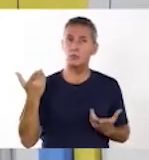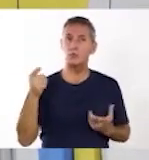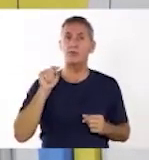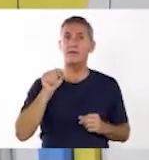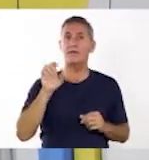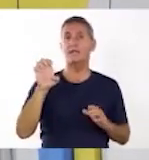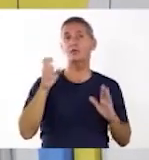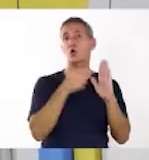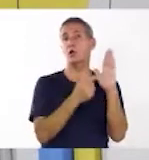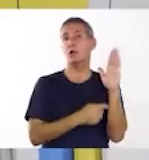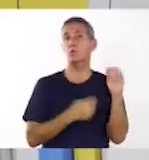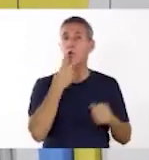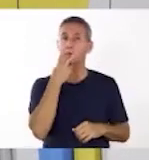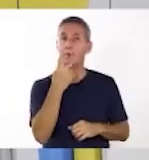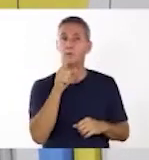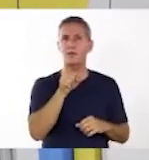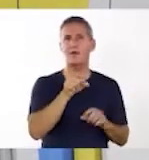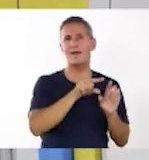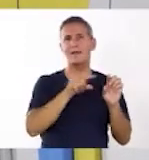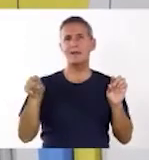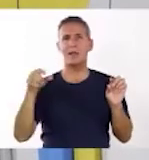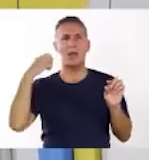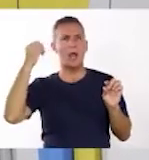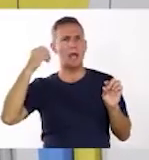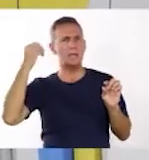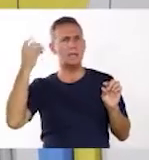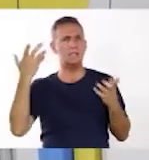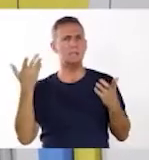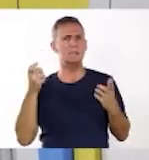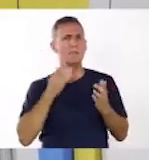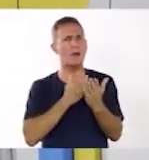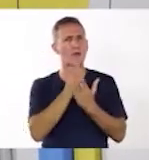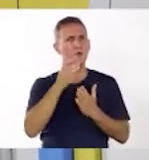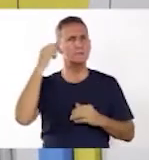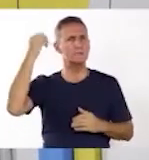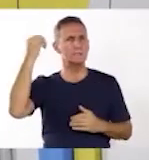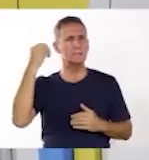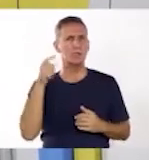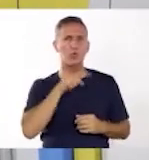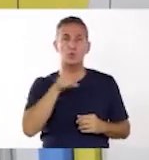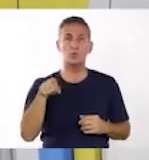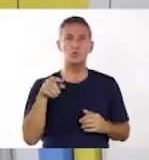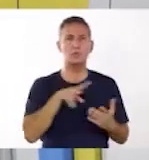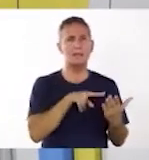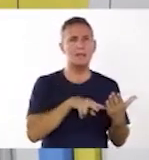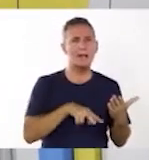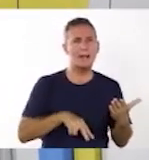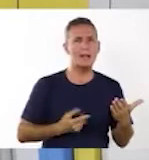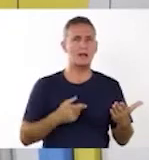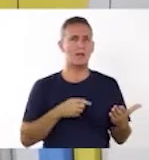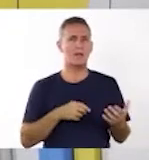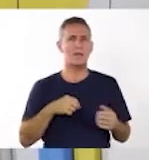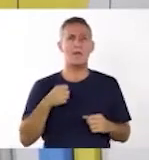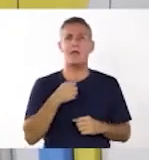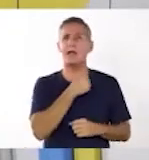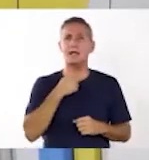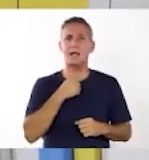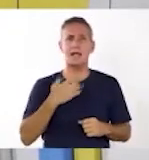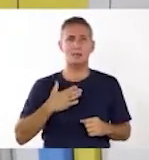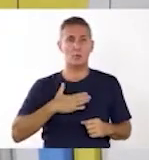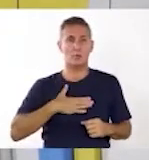como estos elementos que hemos visto en este fragmento, vamos a seguir analizando y ustedes van a seguir